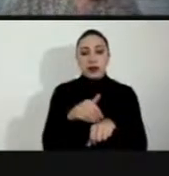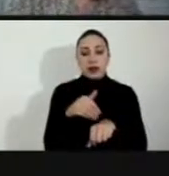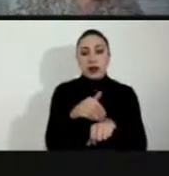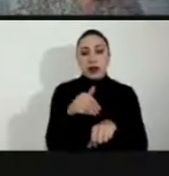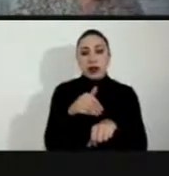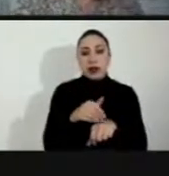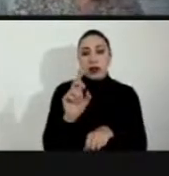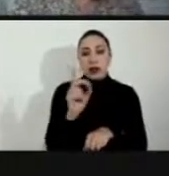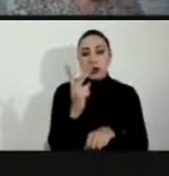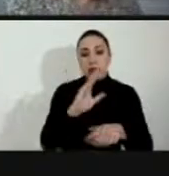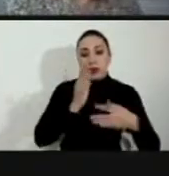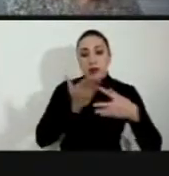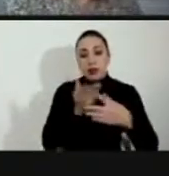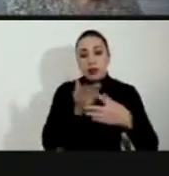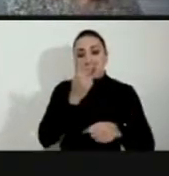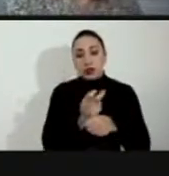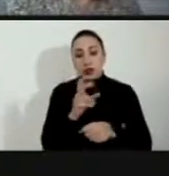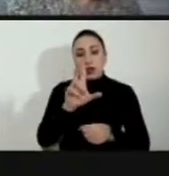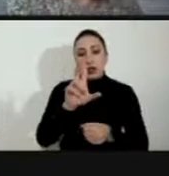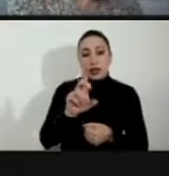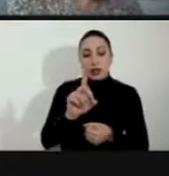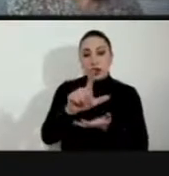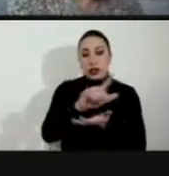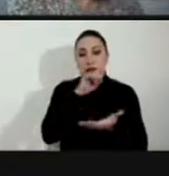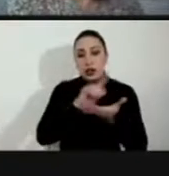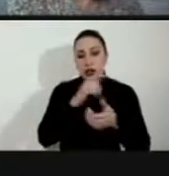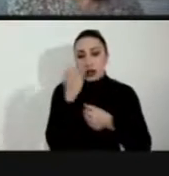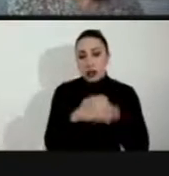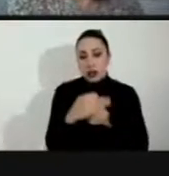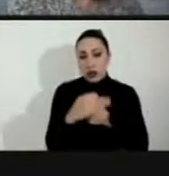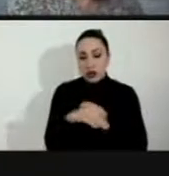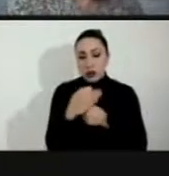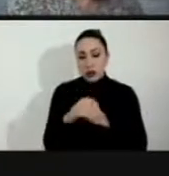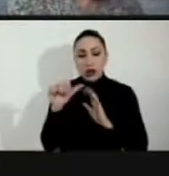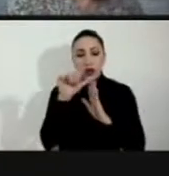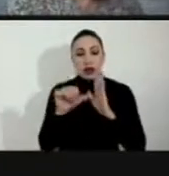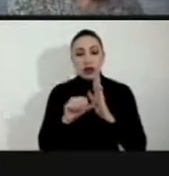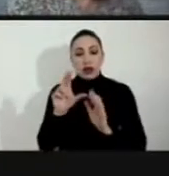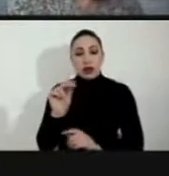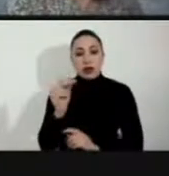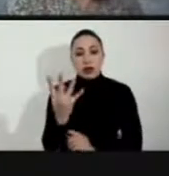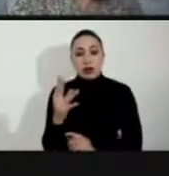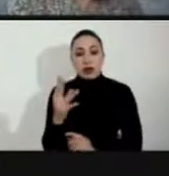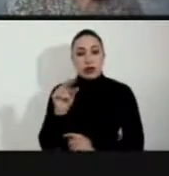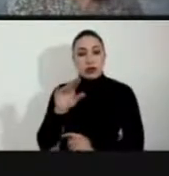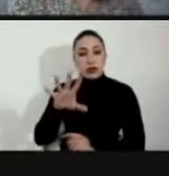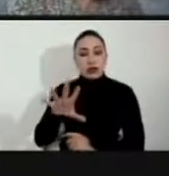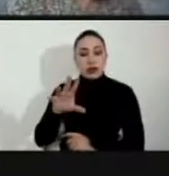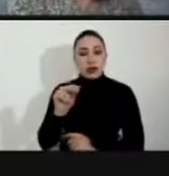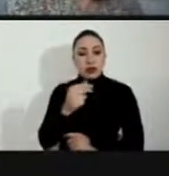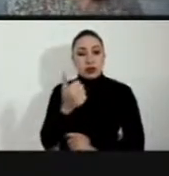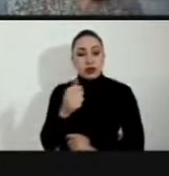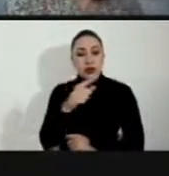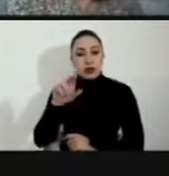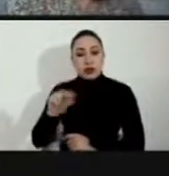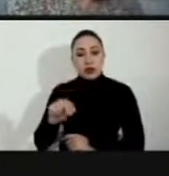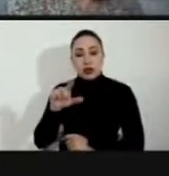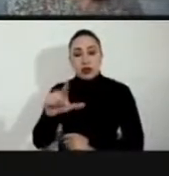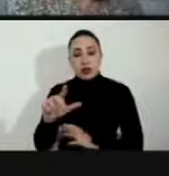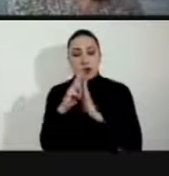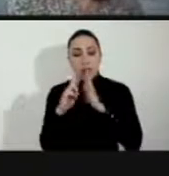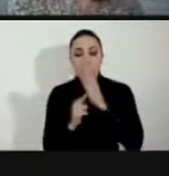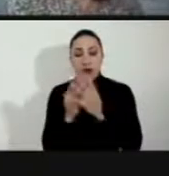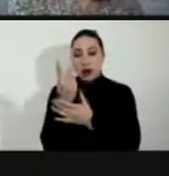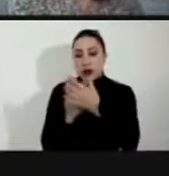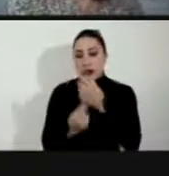32, fracciones segunda y trigésima de la Ley Orgánica 84, 85, 86 y 187 del reglamento ambos